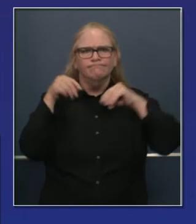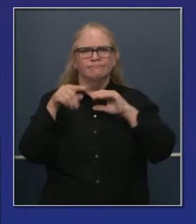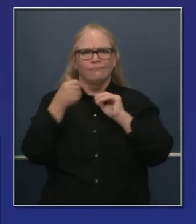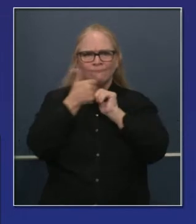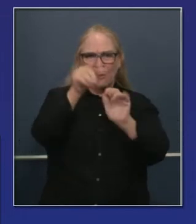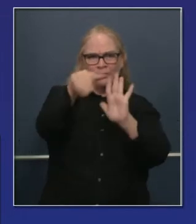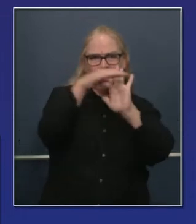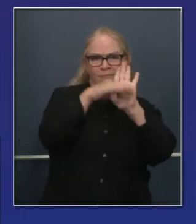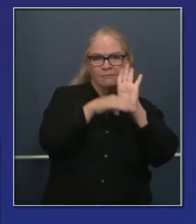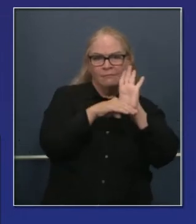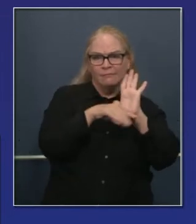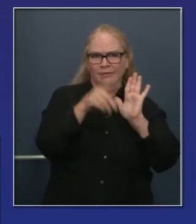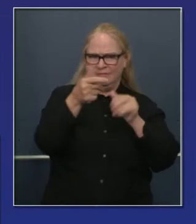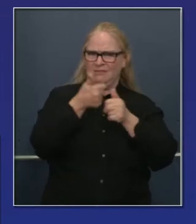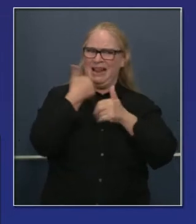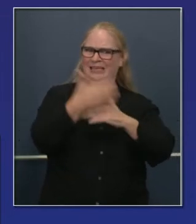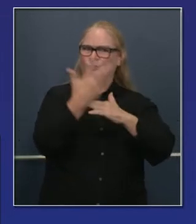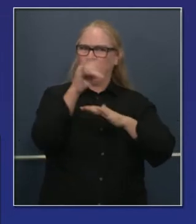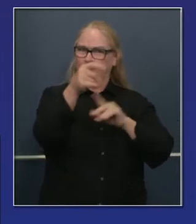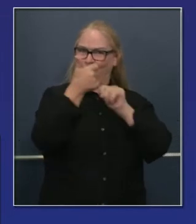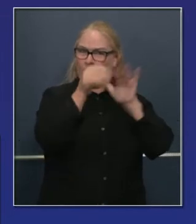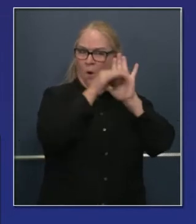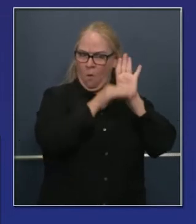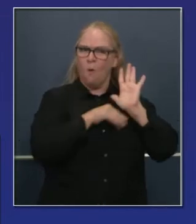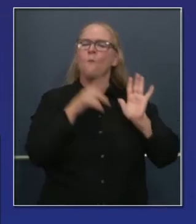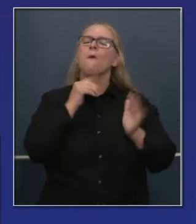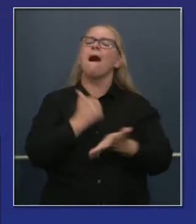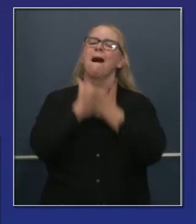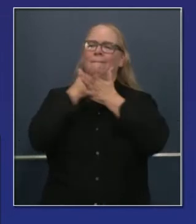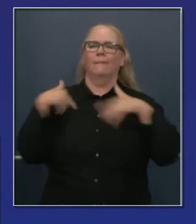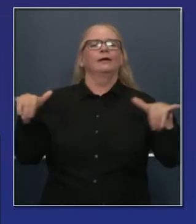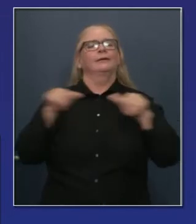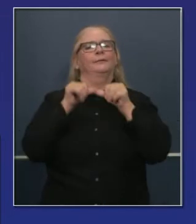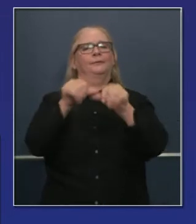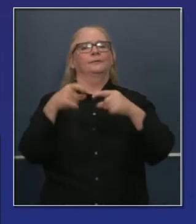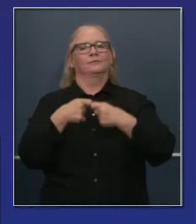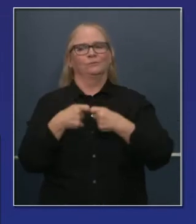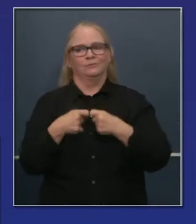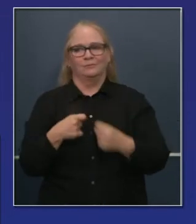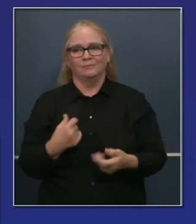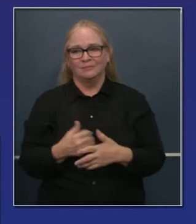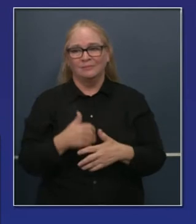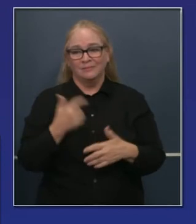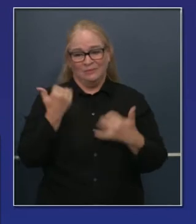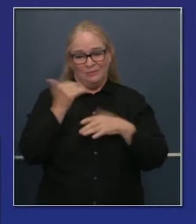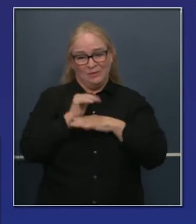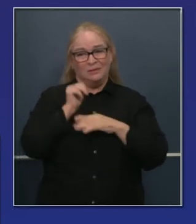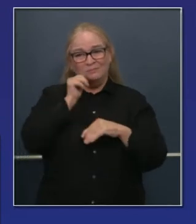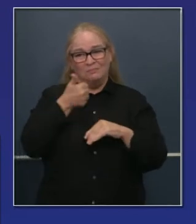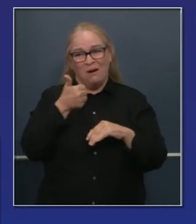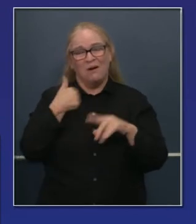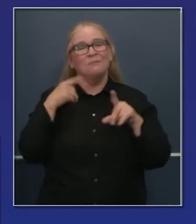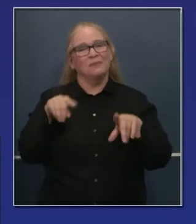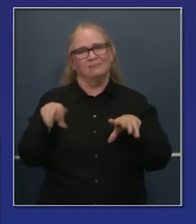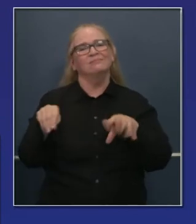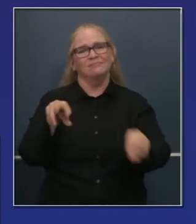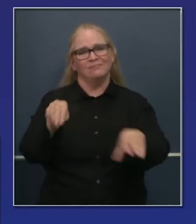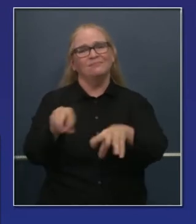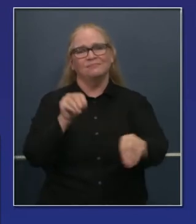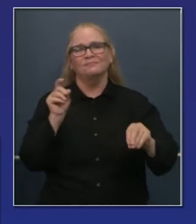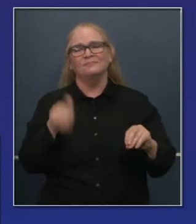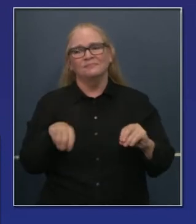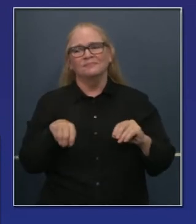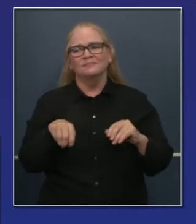horas para mitigar los impactos de la falta de energía que tal vez experimentemos esta noche y mañana en la noche en particular